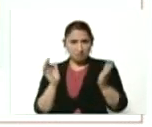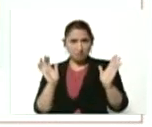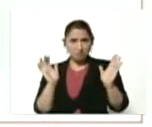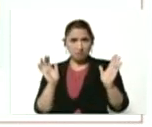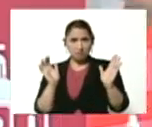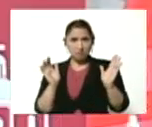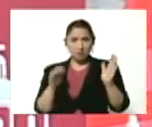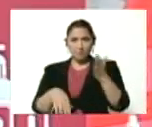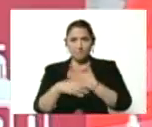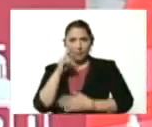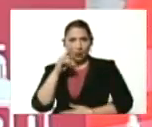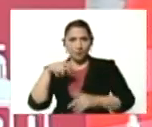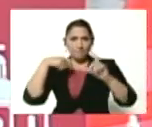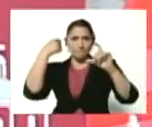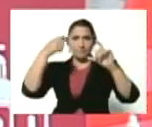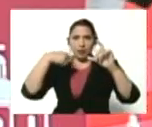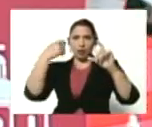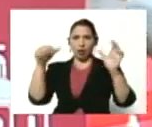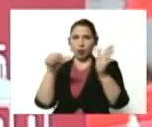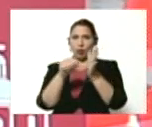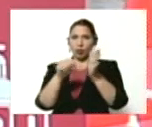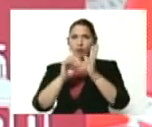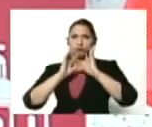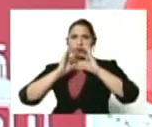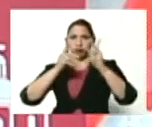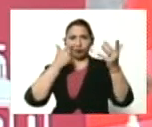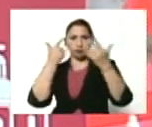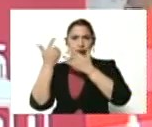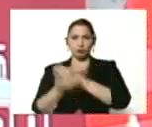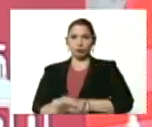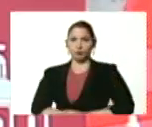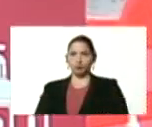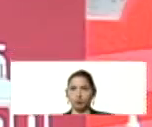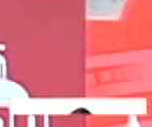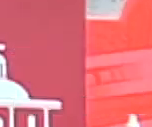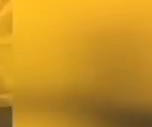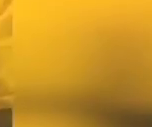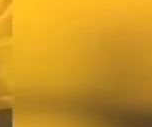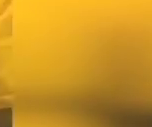Vamos a ver el siguiente video donde se constata todo esto que acabo de decir.